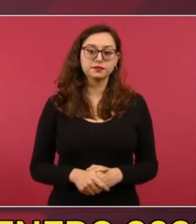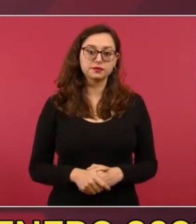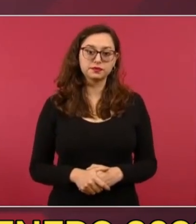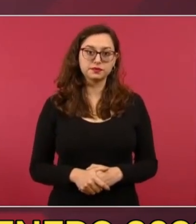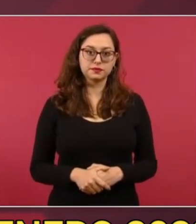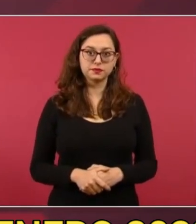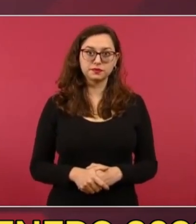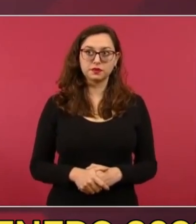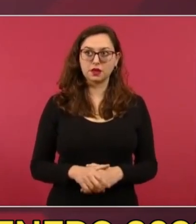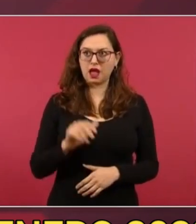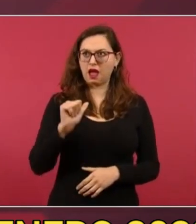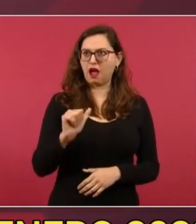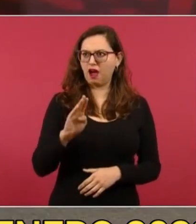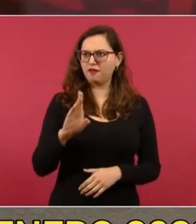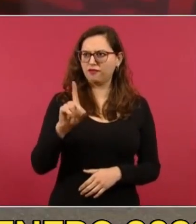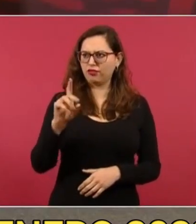se apellida Abdo,